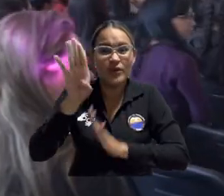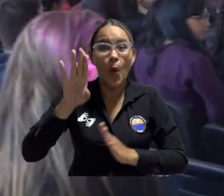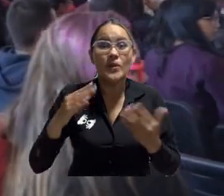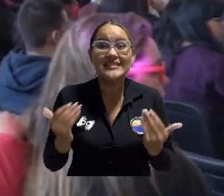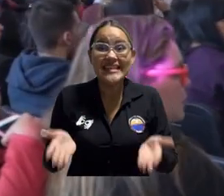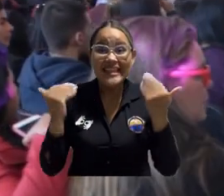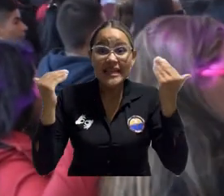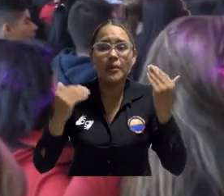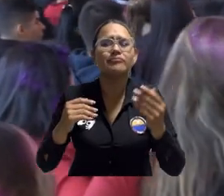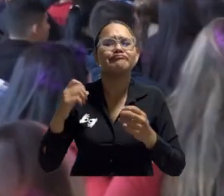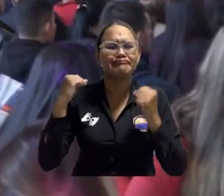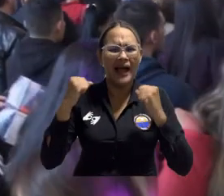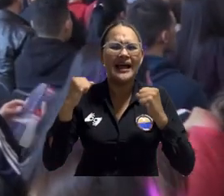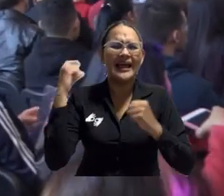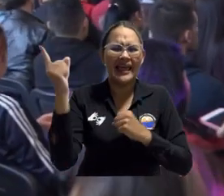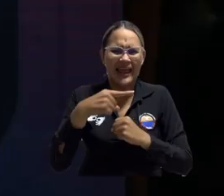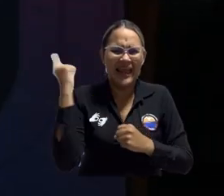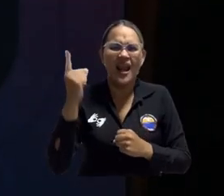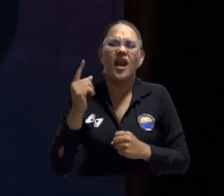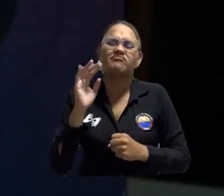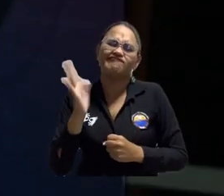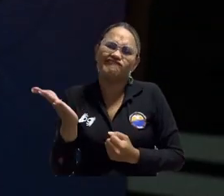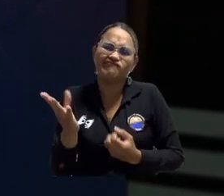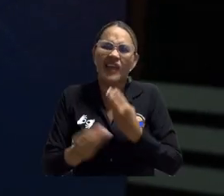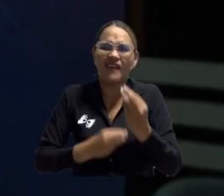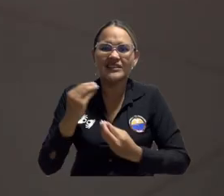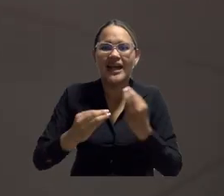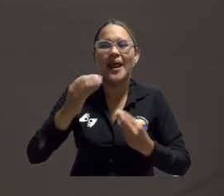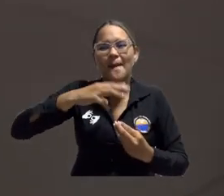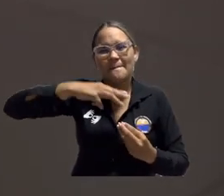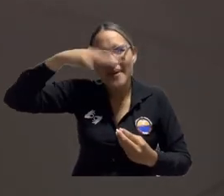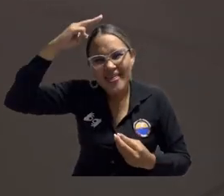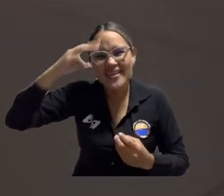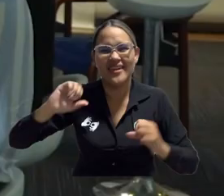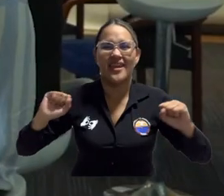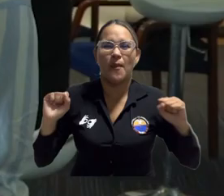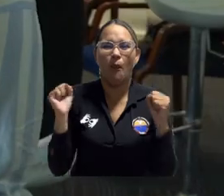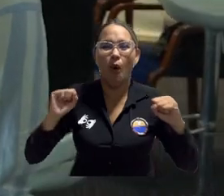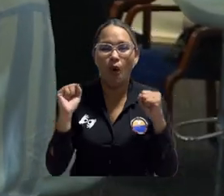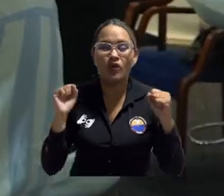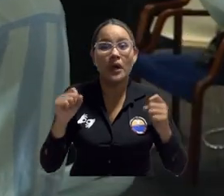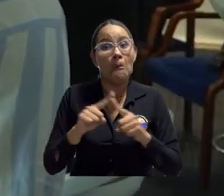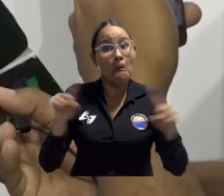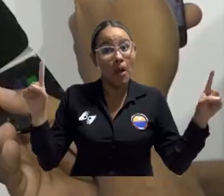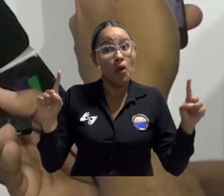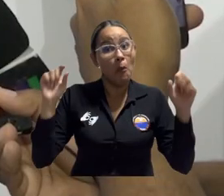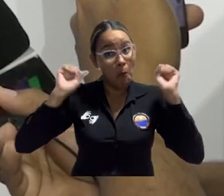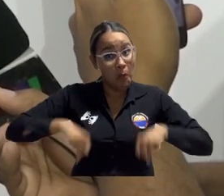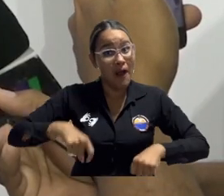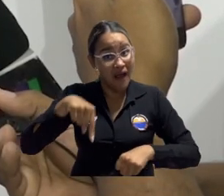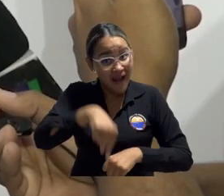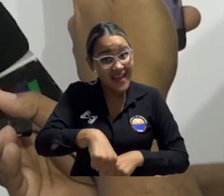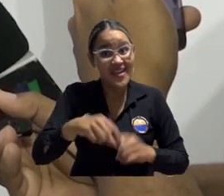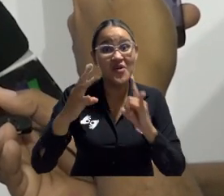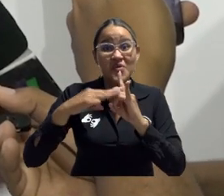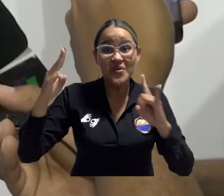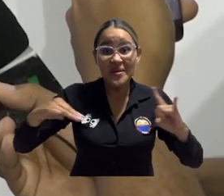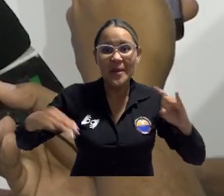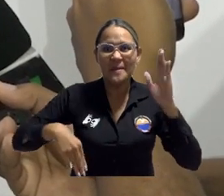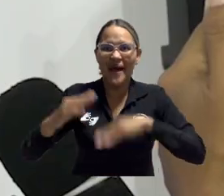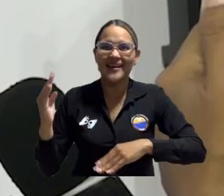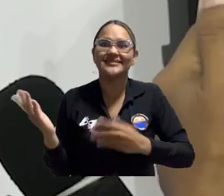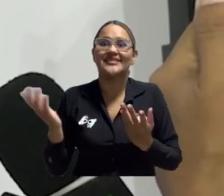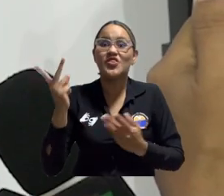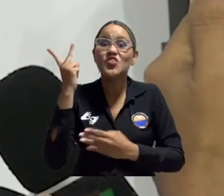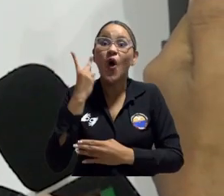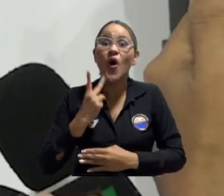en Medellín, y pues obviamente quien no tiene los recursos para desplazarse, pues no puede disfrutar de un evento de esta naturaleza. Van a ser dos días en los cuales la Universidad del